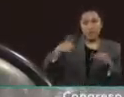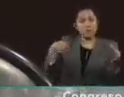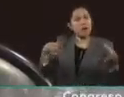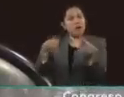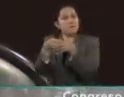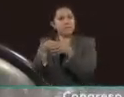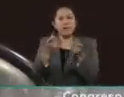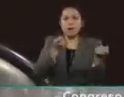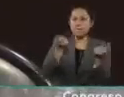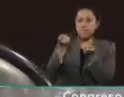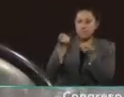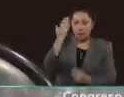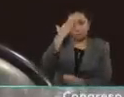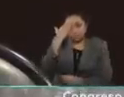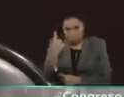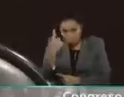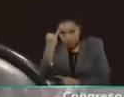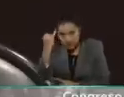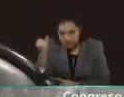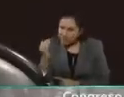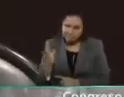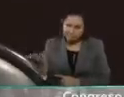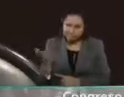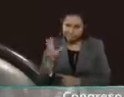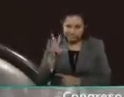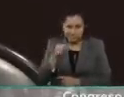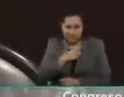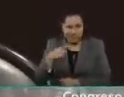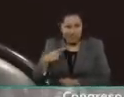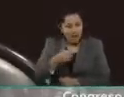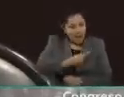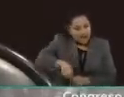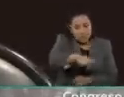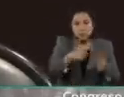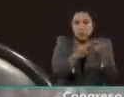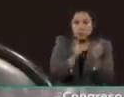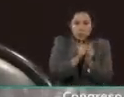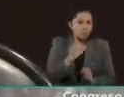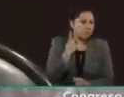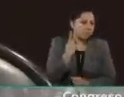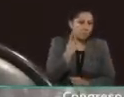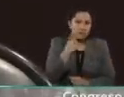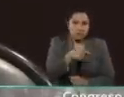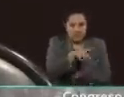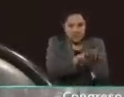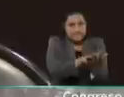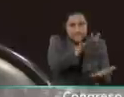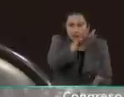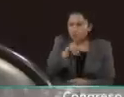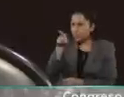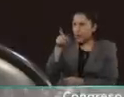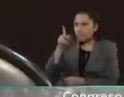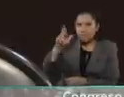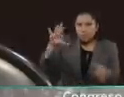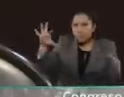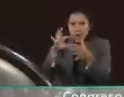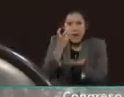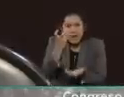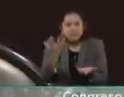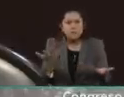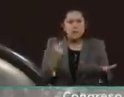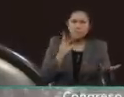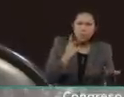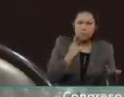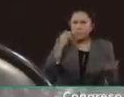impone la predominancia de un partido en el marco de un sistema que rompe la competencia política. Creemos